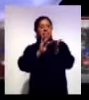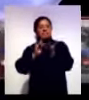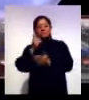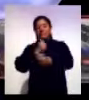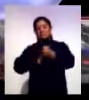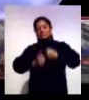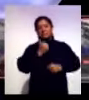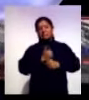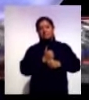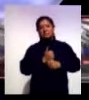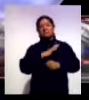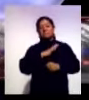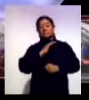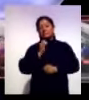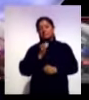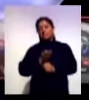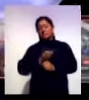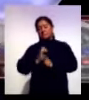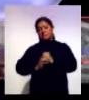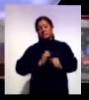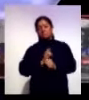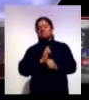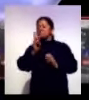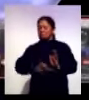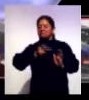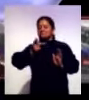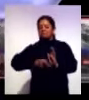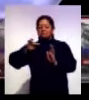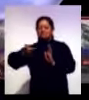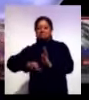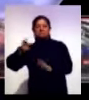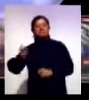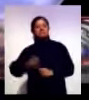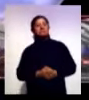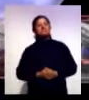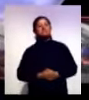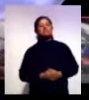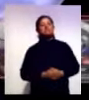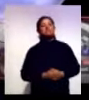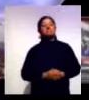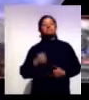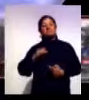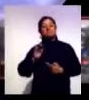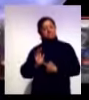pues tenemos la oportunidad de repetir Globo Fest, nuestra segunda edición.